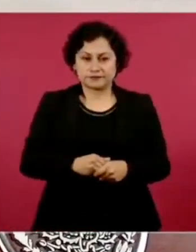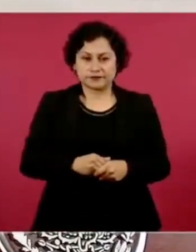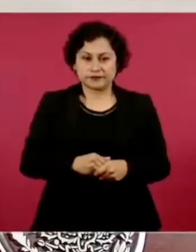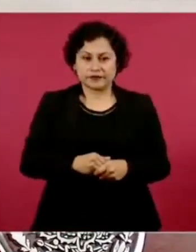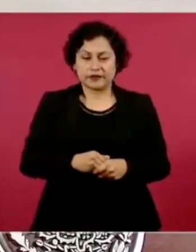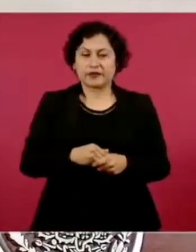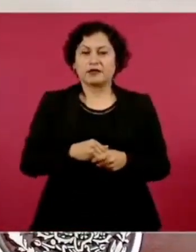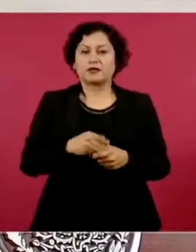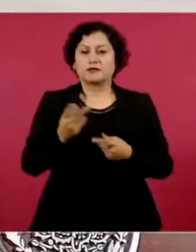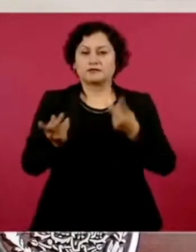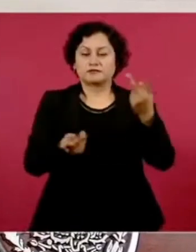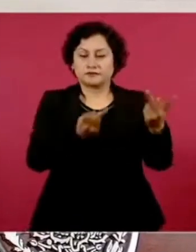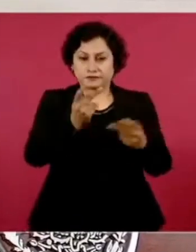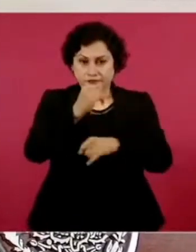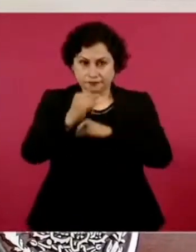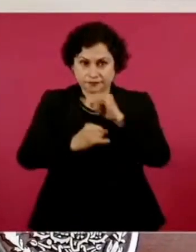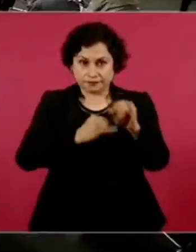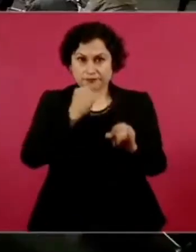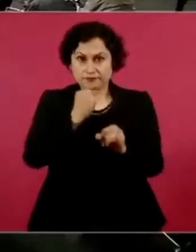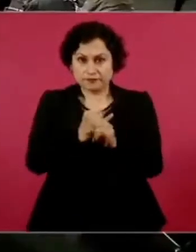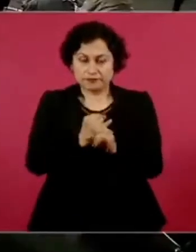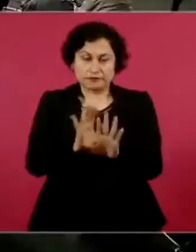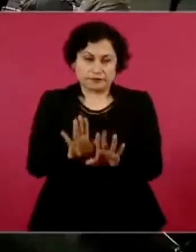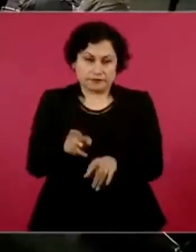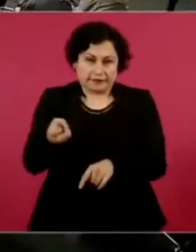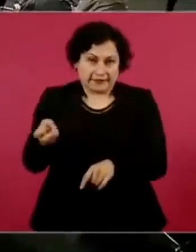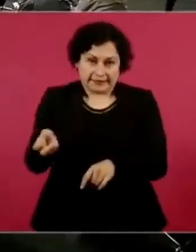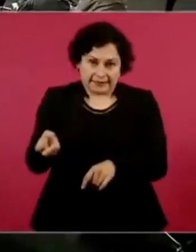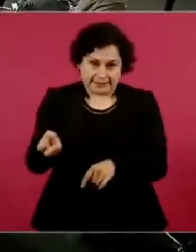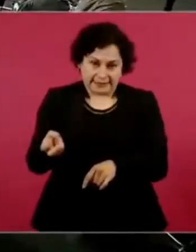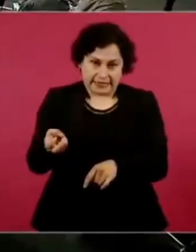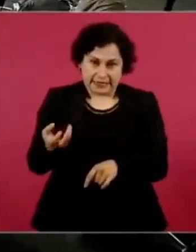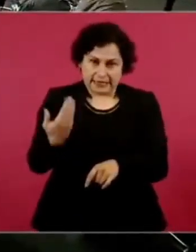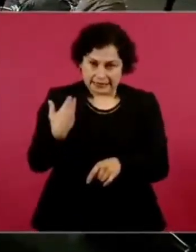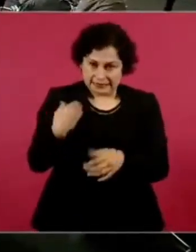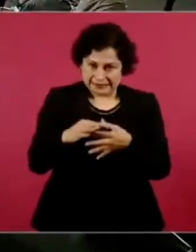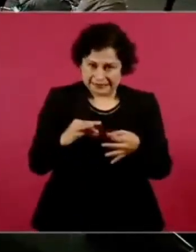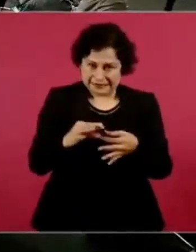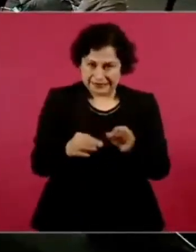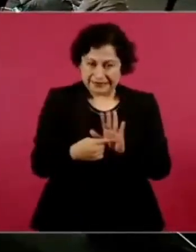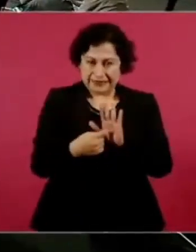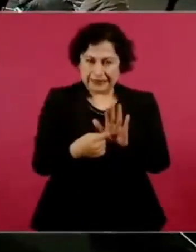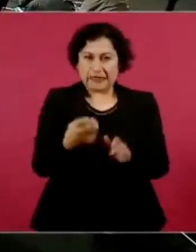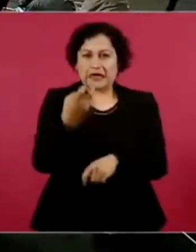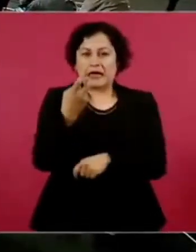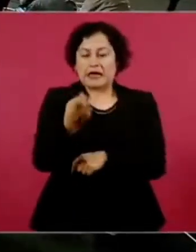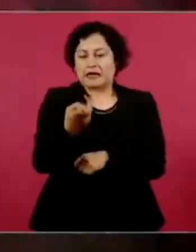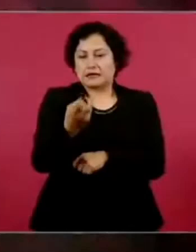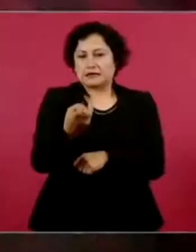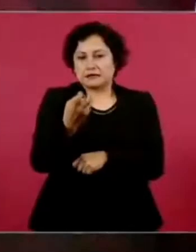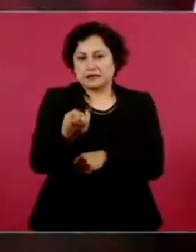esta no, porque esta es la de aquí, de que es buena,